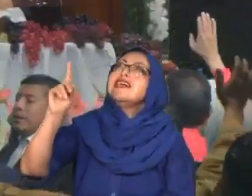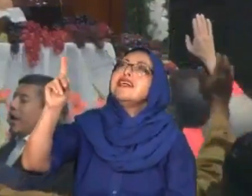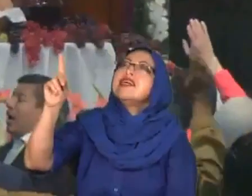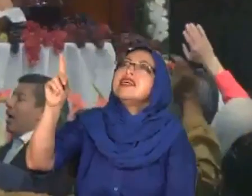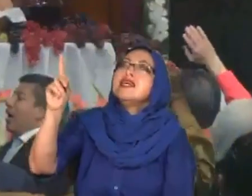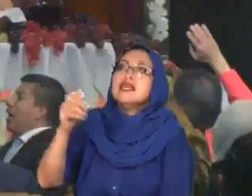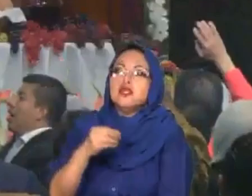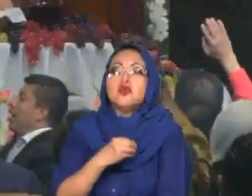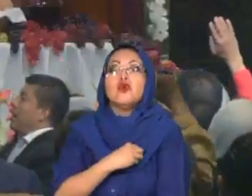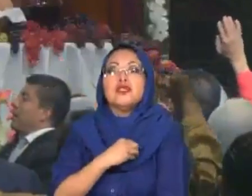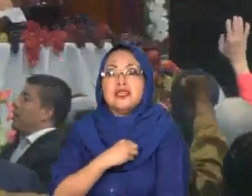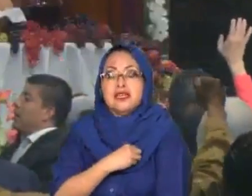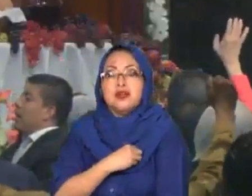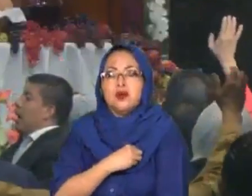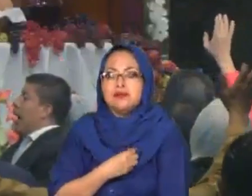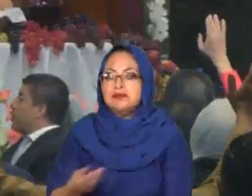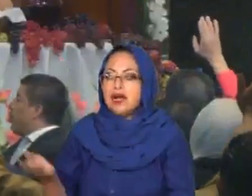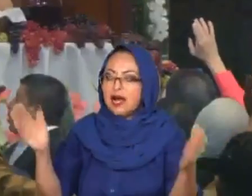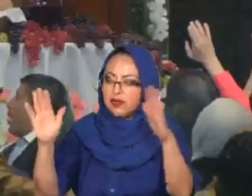quiero entrar,